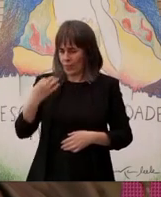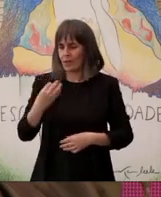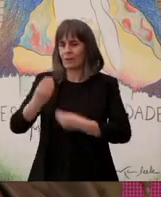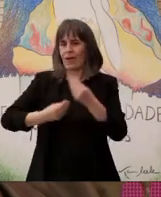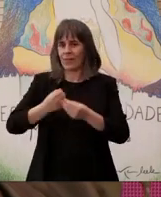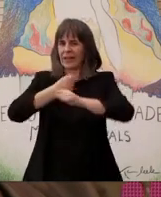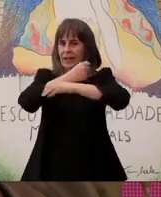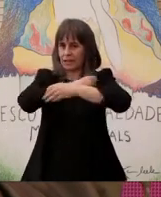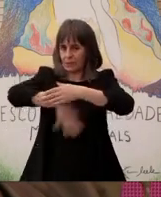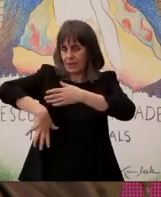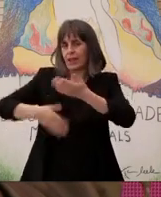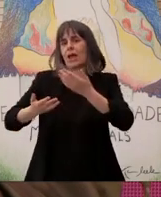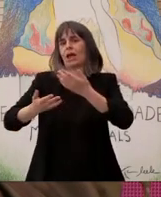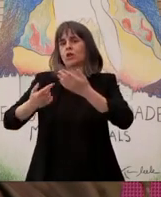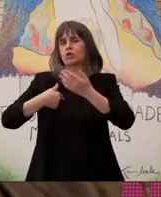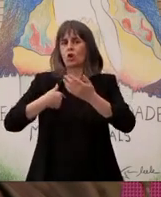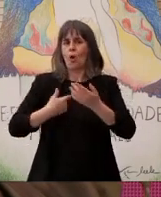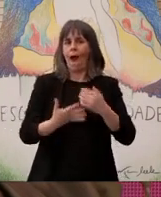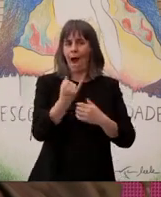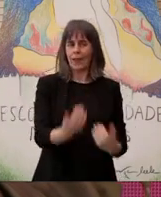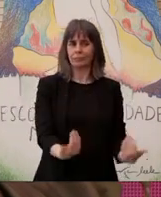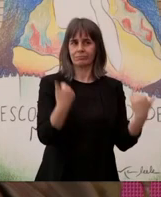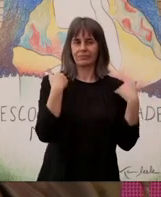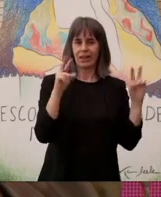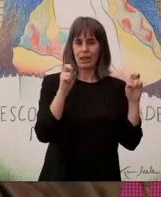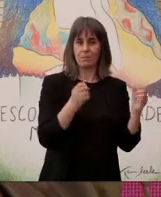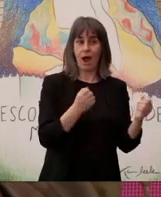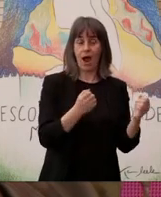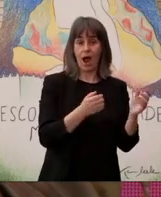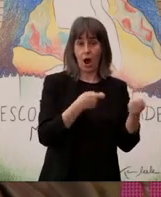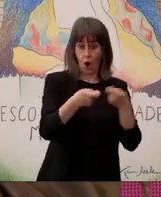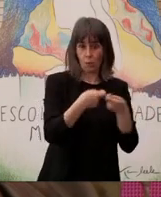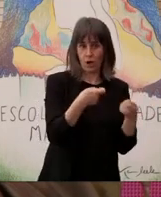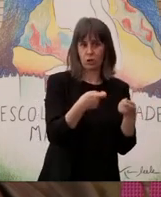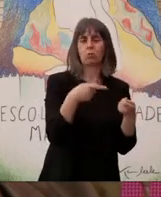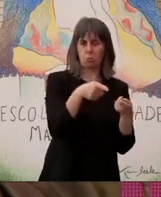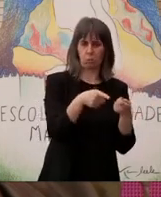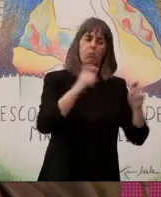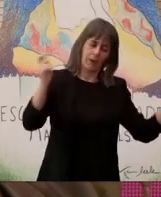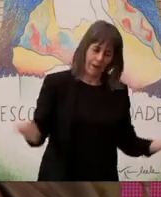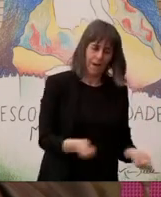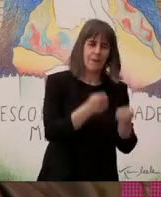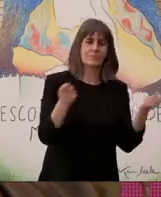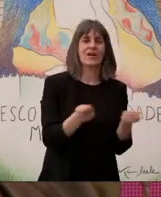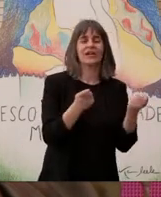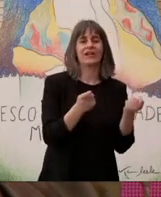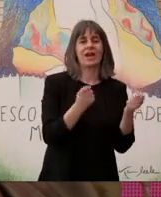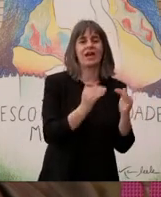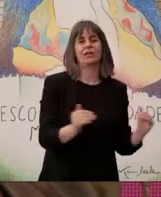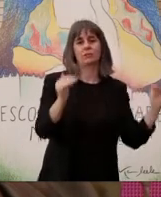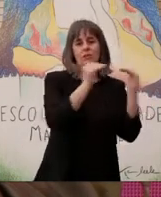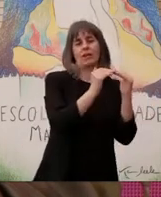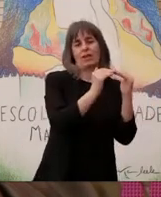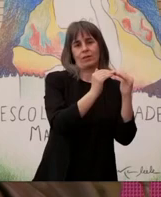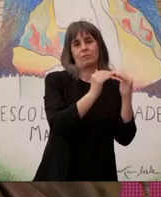teño promoción económica impulséis a campaña no anden de consellería de igualdad de digamos no sector digamos de área de muller